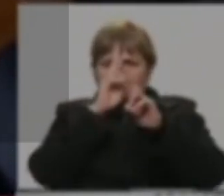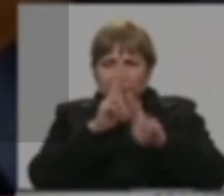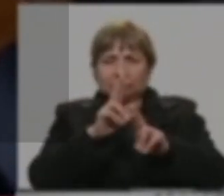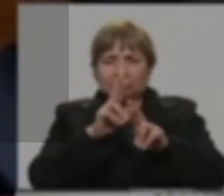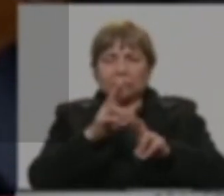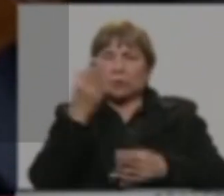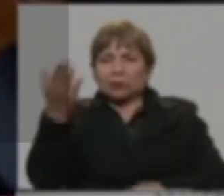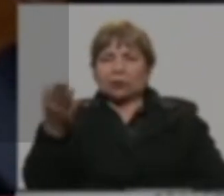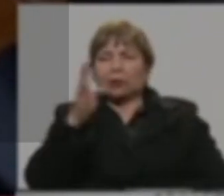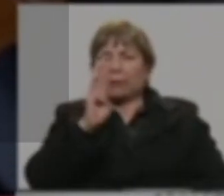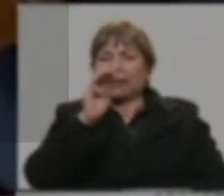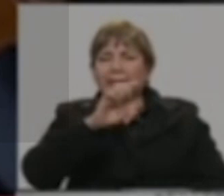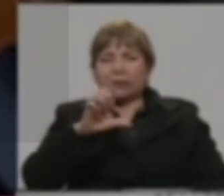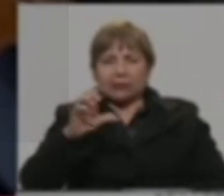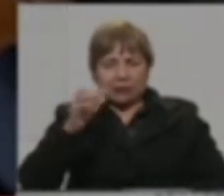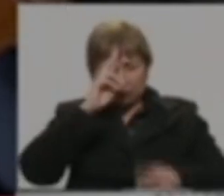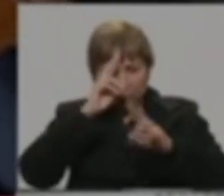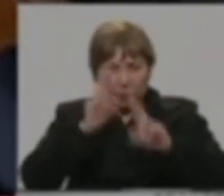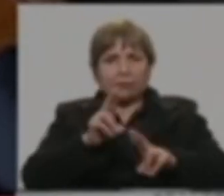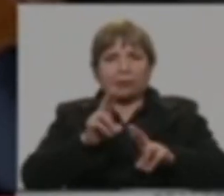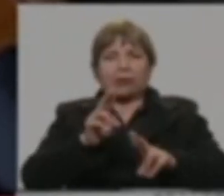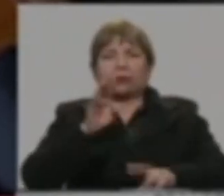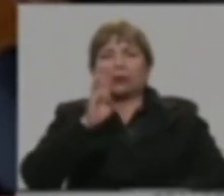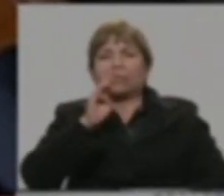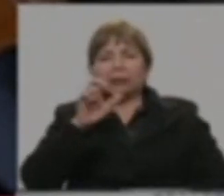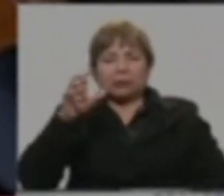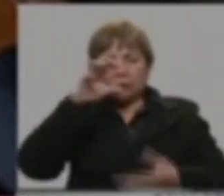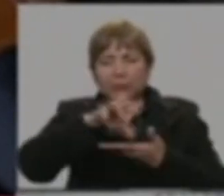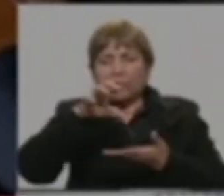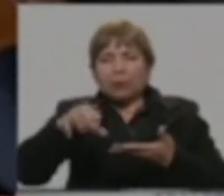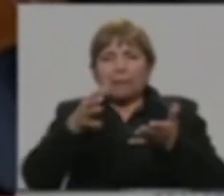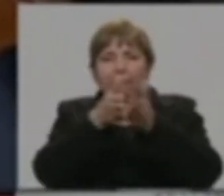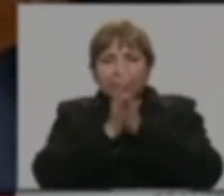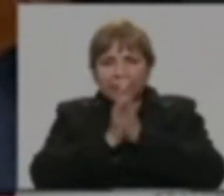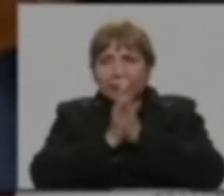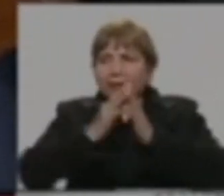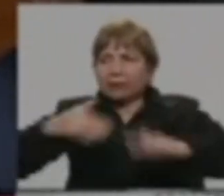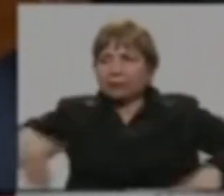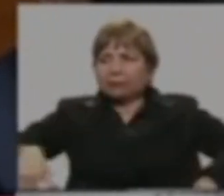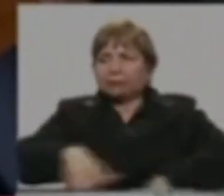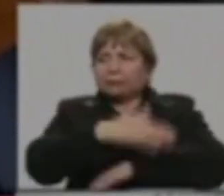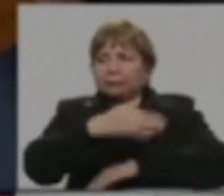Respeto, señor Bellido. Respeto es lo que el pueblo de las calles pide.